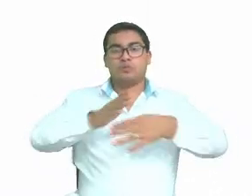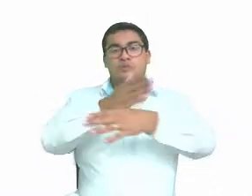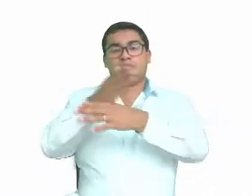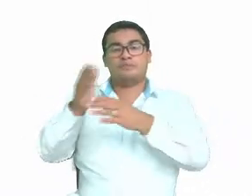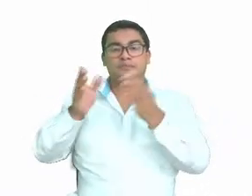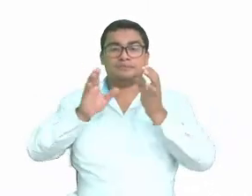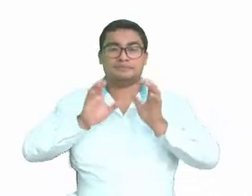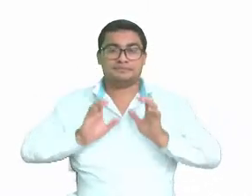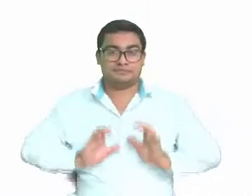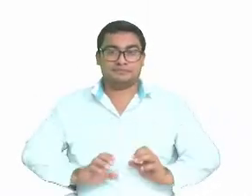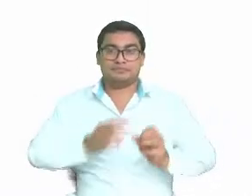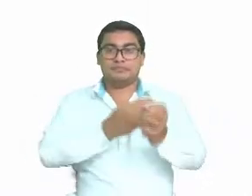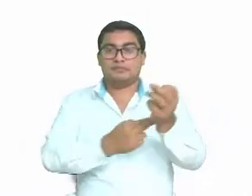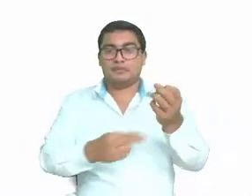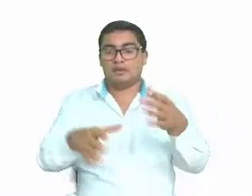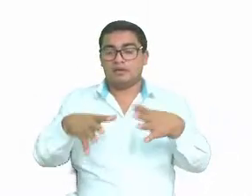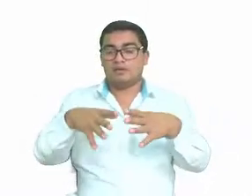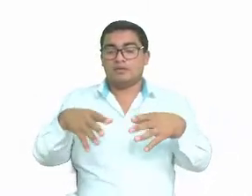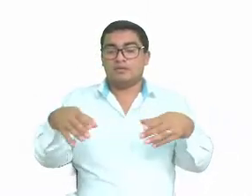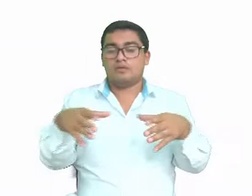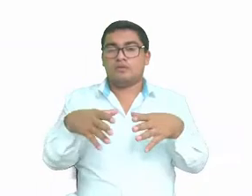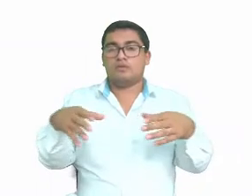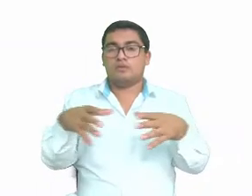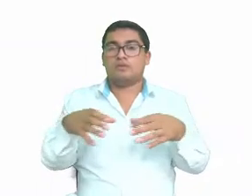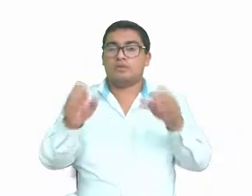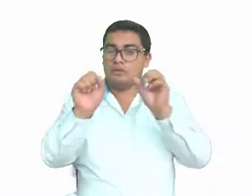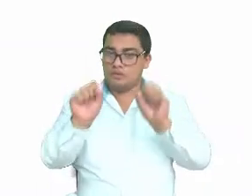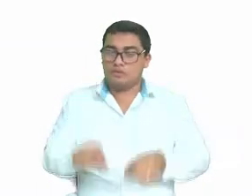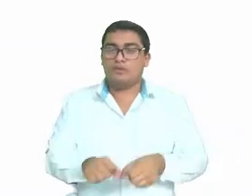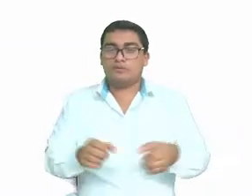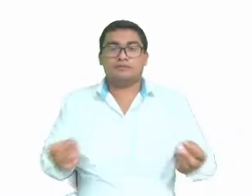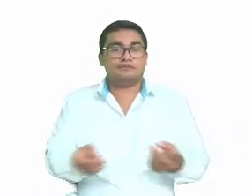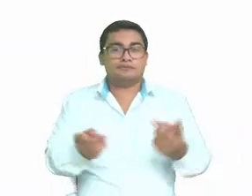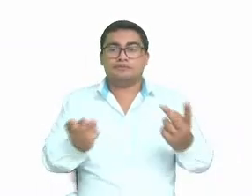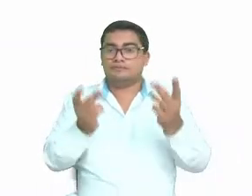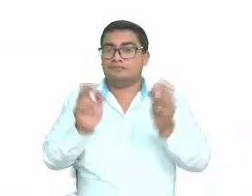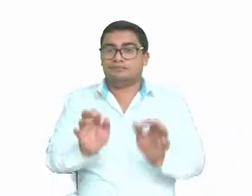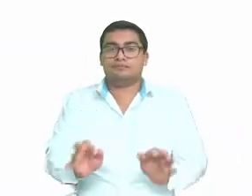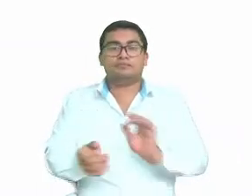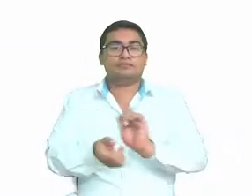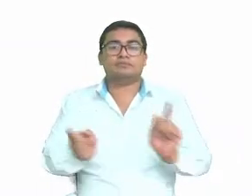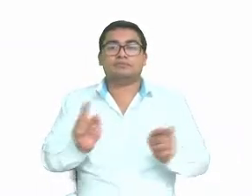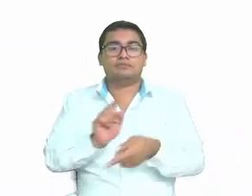del cuerpo, para que el oxígeno se transforme en energía.